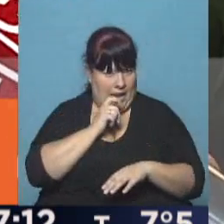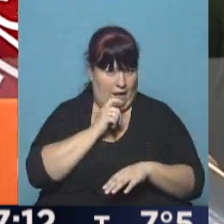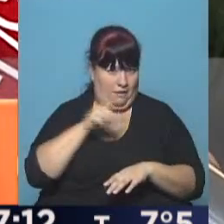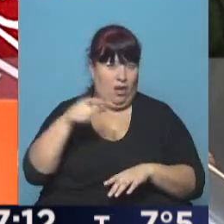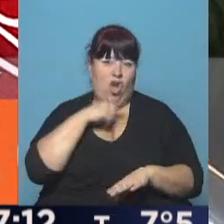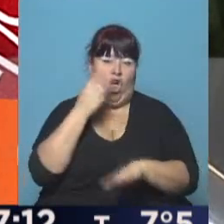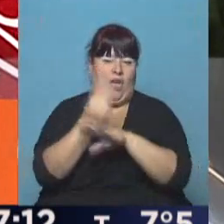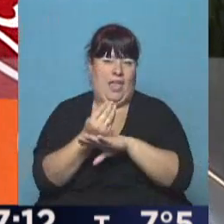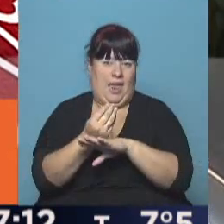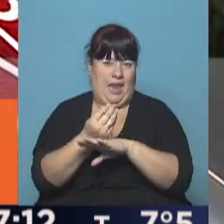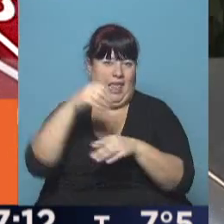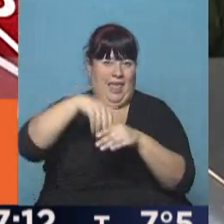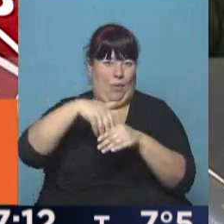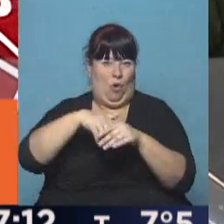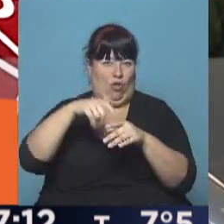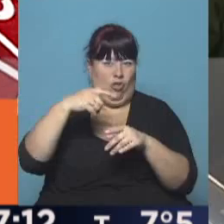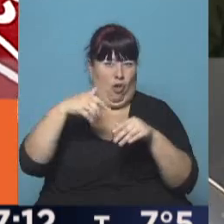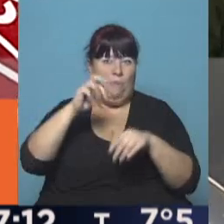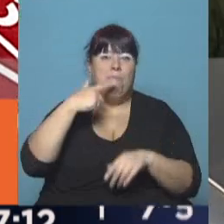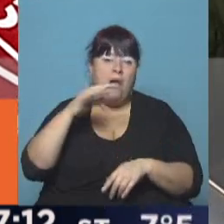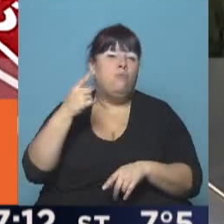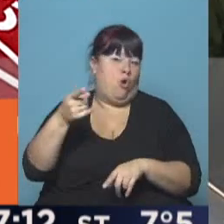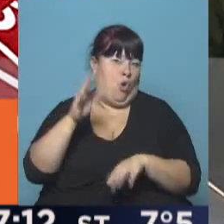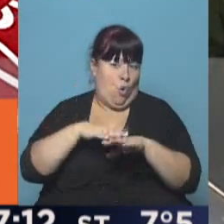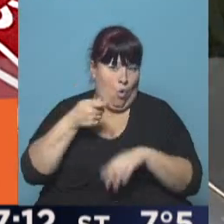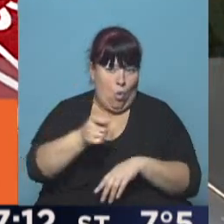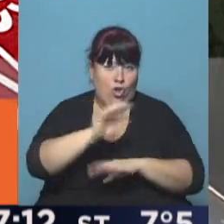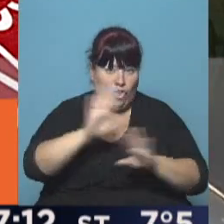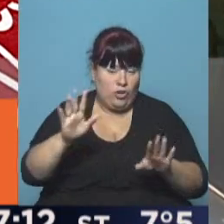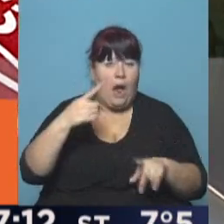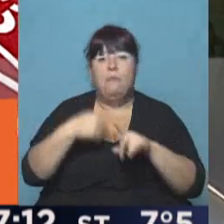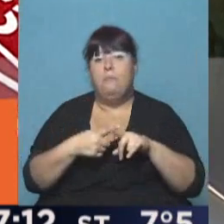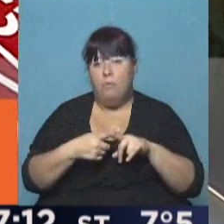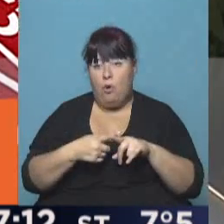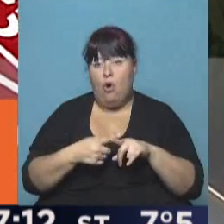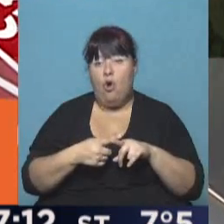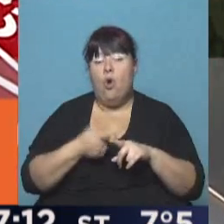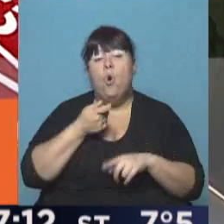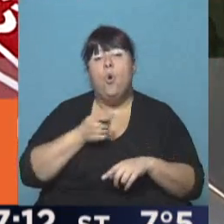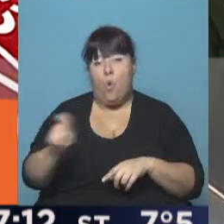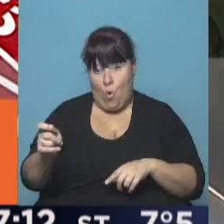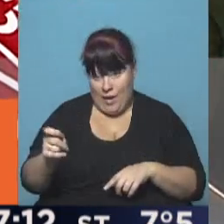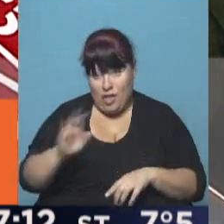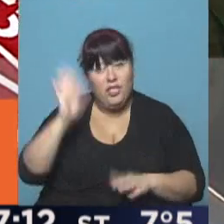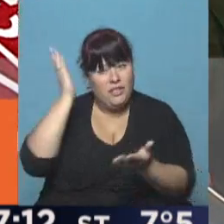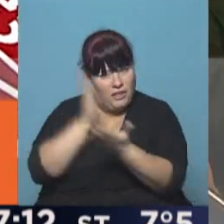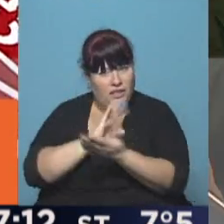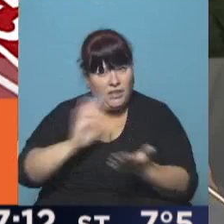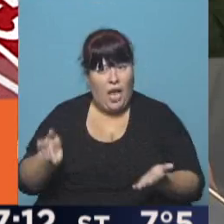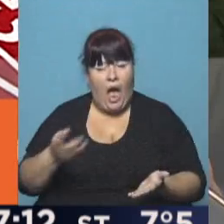participa hacer en la interna por estar procesado y llevando al juicio oral por un juicio está condenado en